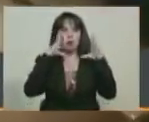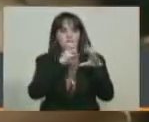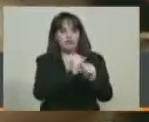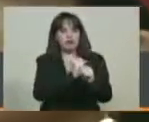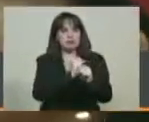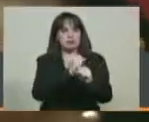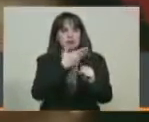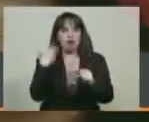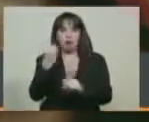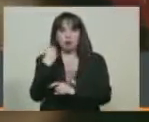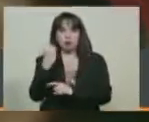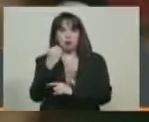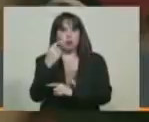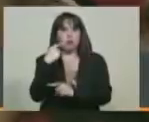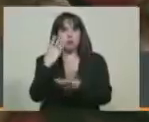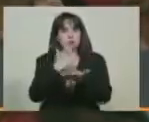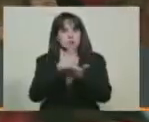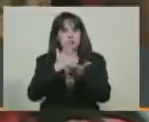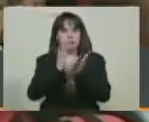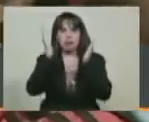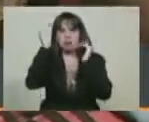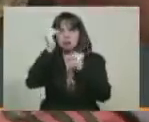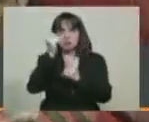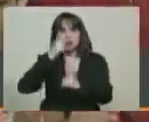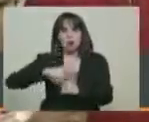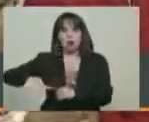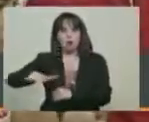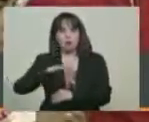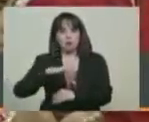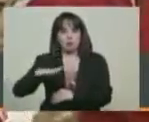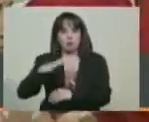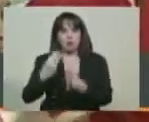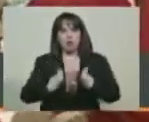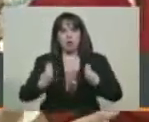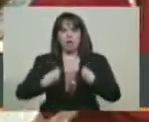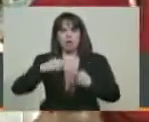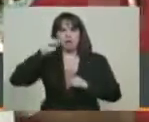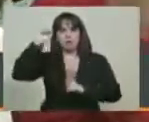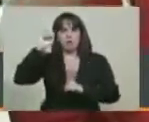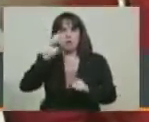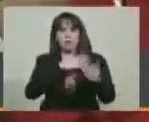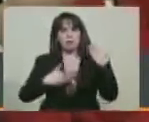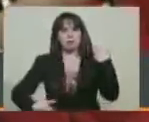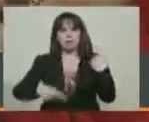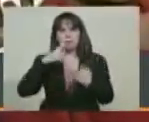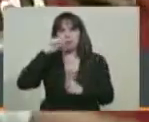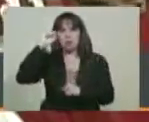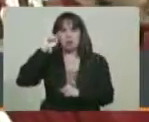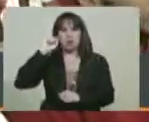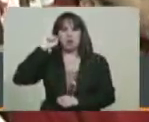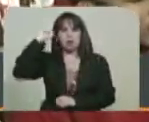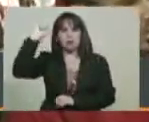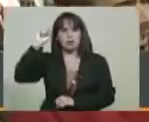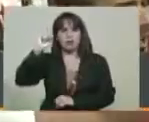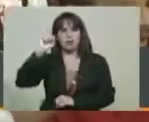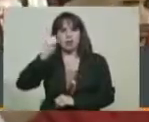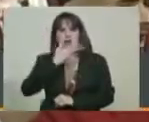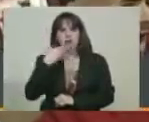Gracias, presidente, por estar siempre atento a nuestro pueblo. ¡Que viva el presidente Nicolás Maduro! ¡Que viva la